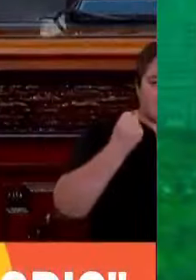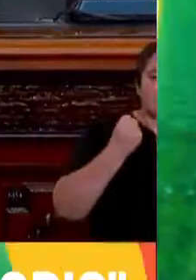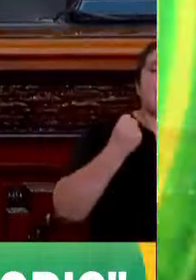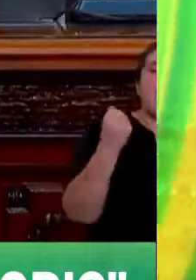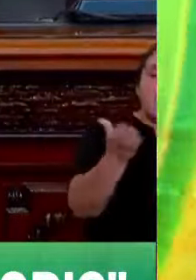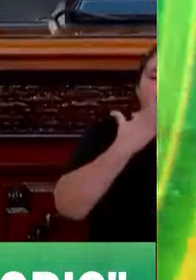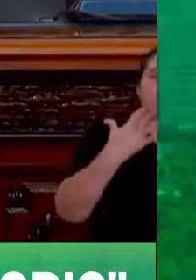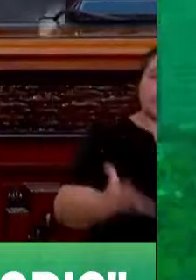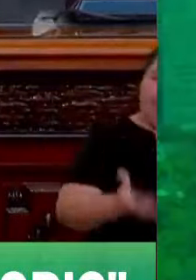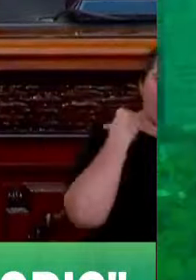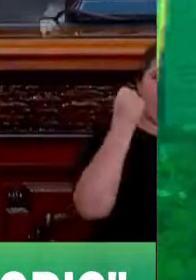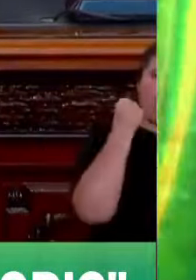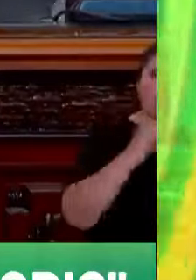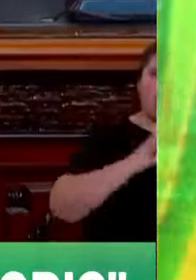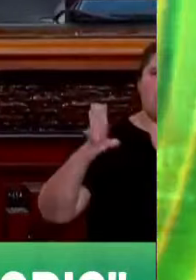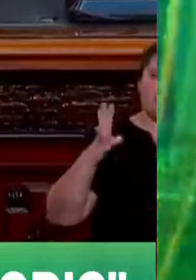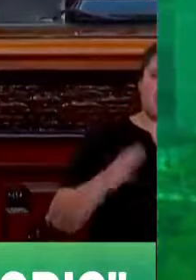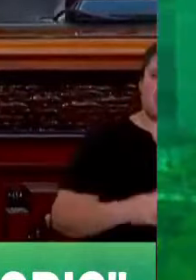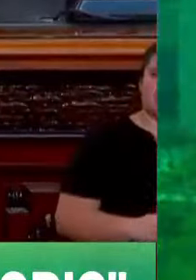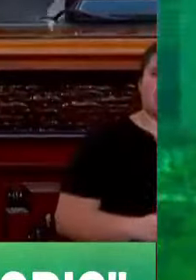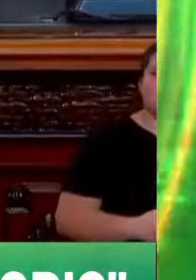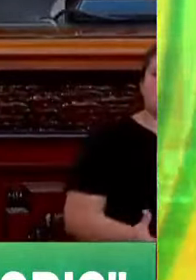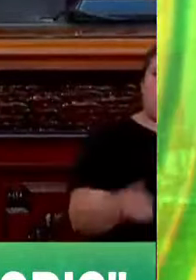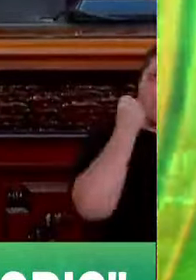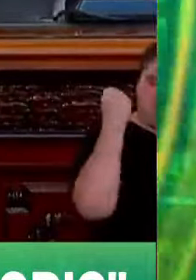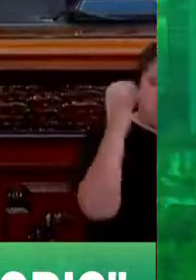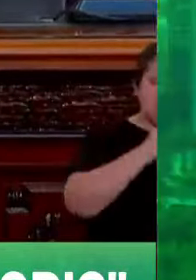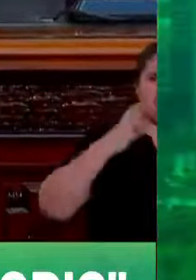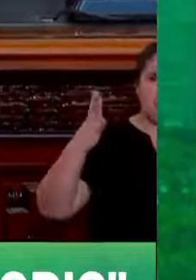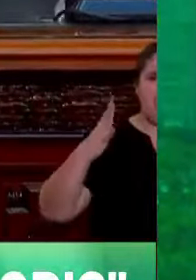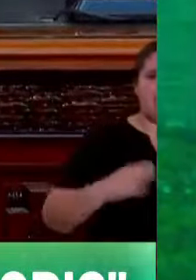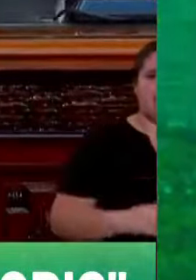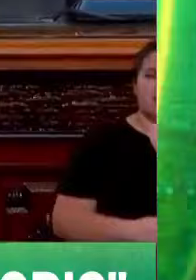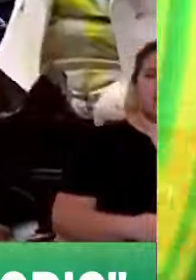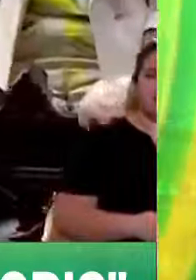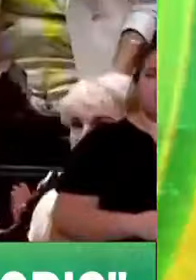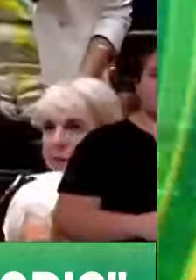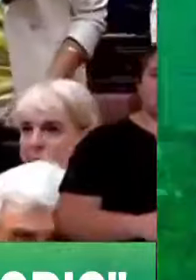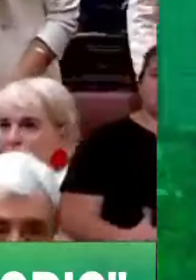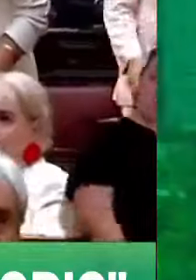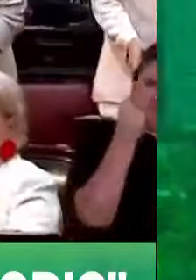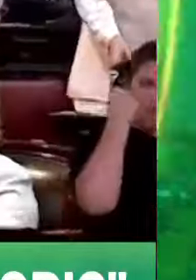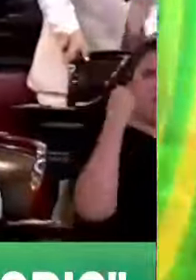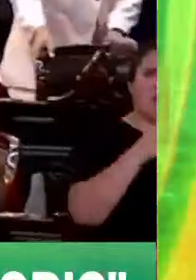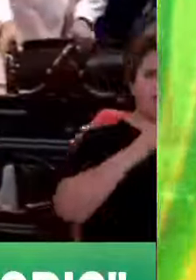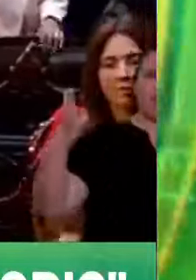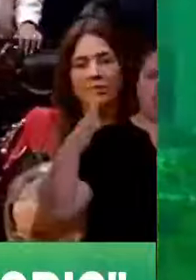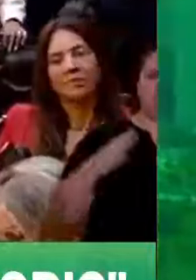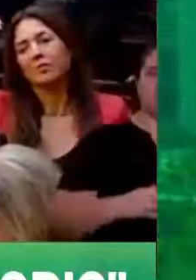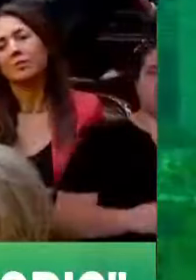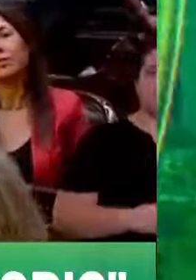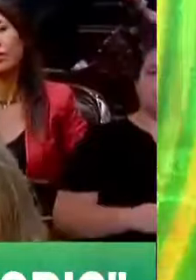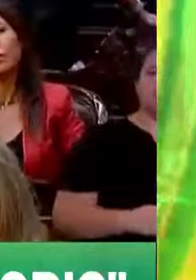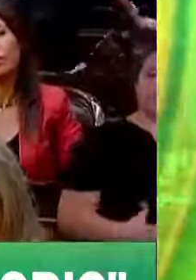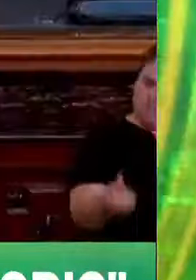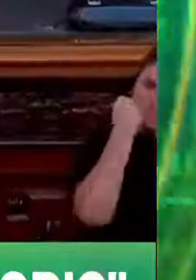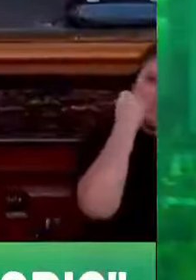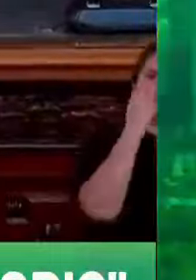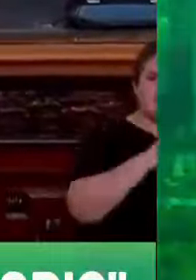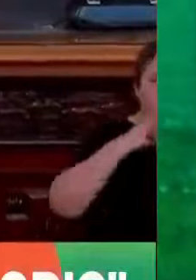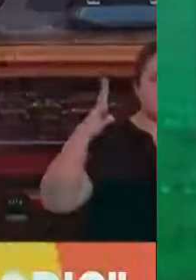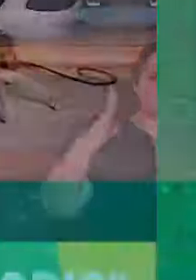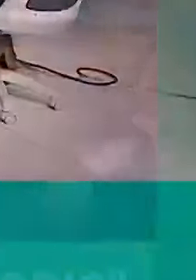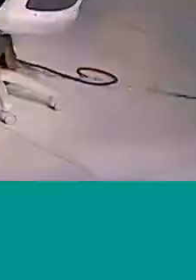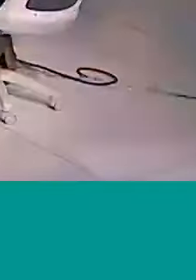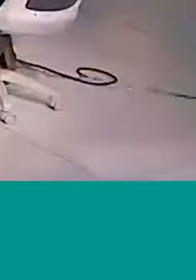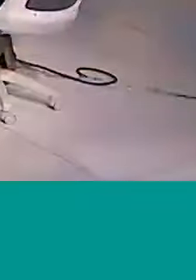argentinos más que con un liderazgo que tienda a dividir y a fomentar el odio. ¿De qué depende que le des el voto de confianza y que